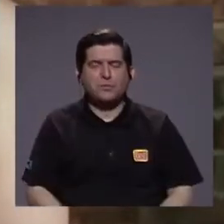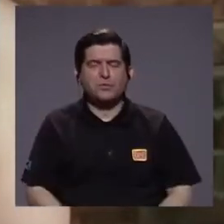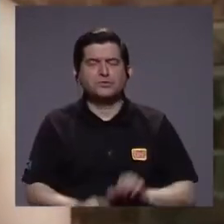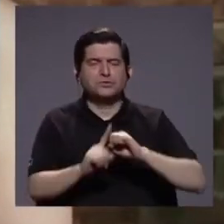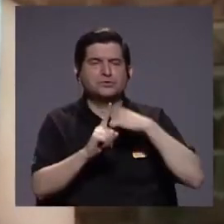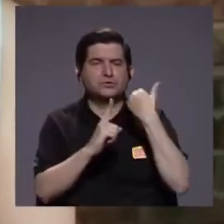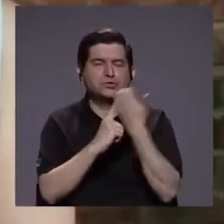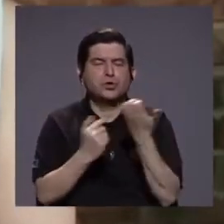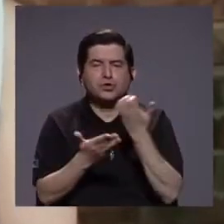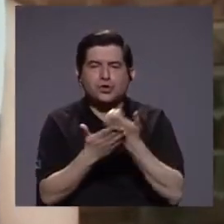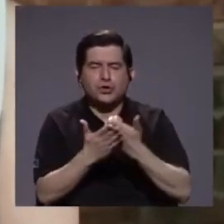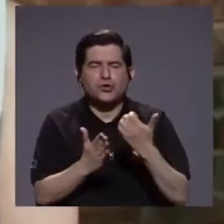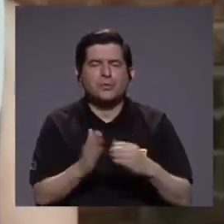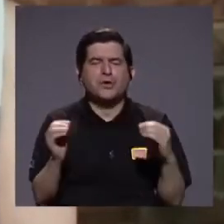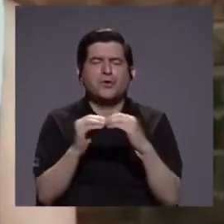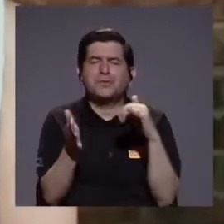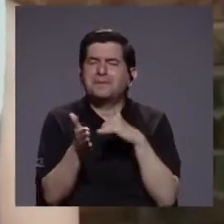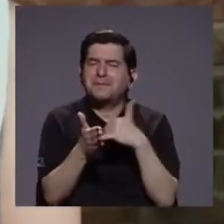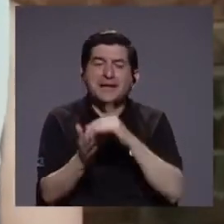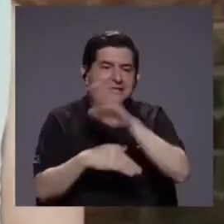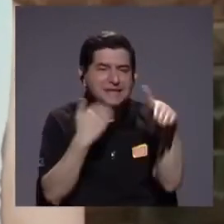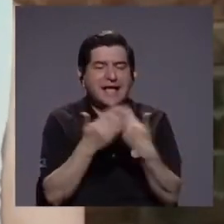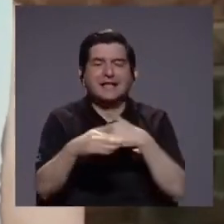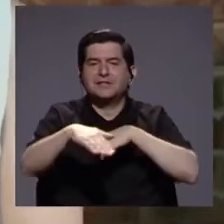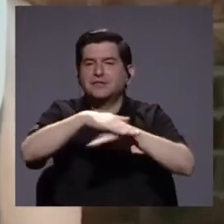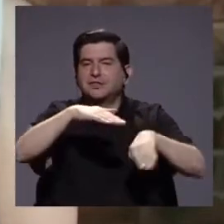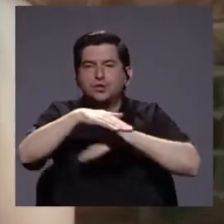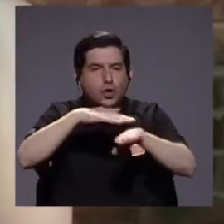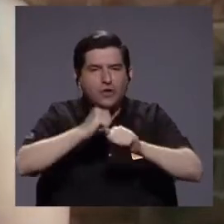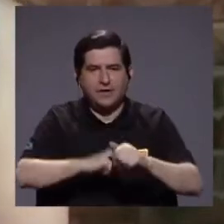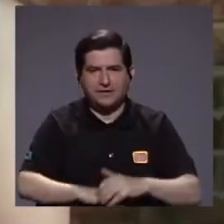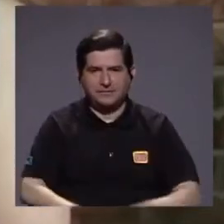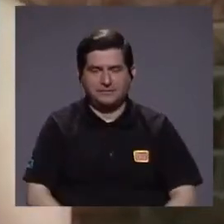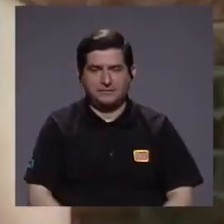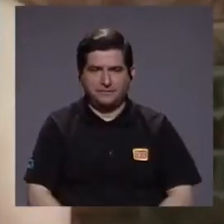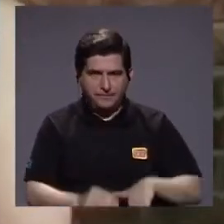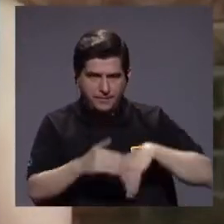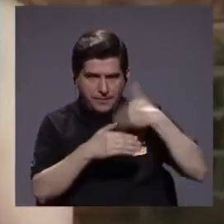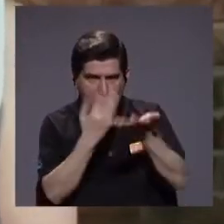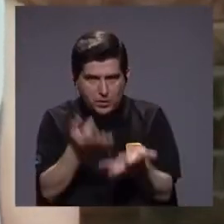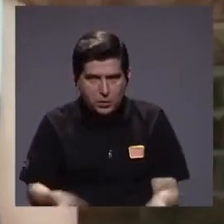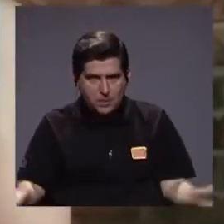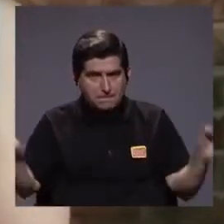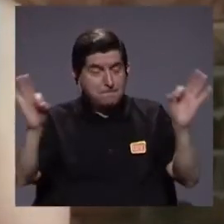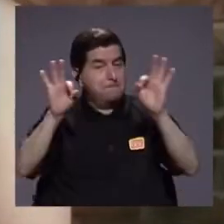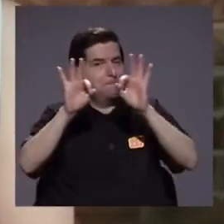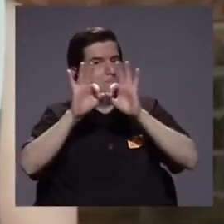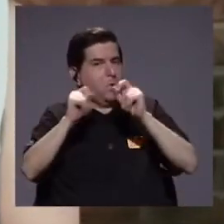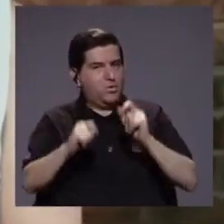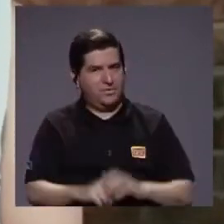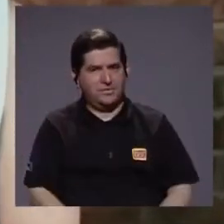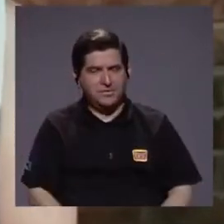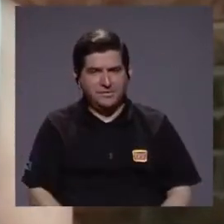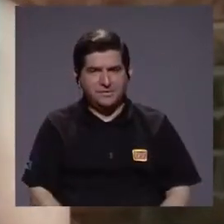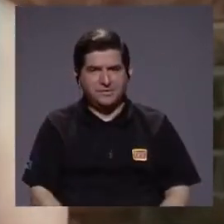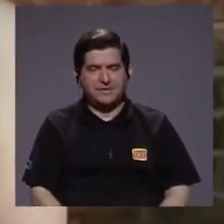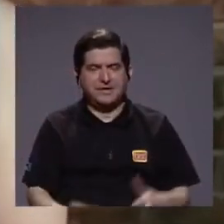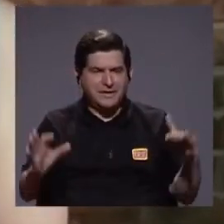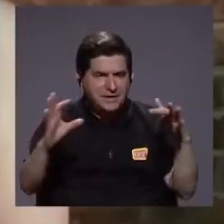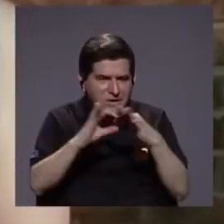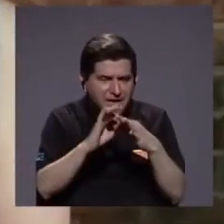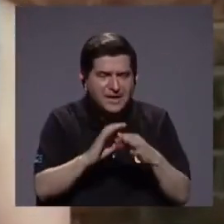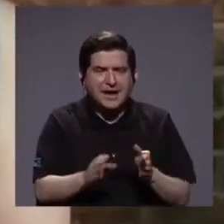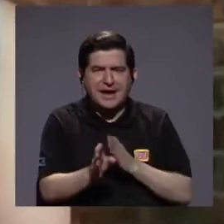socioeconómicamente más vulnerables en todas las sedes. Luego, es importantísimo el armonizar las